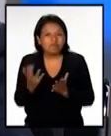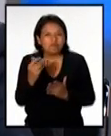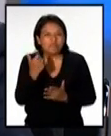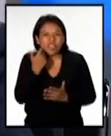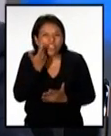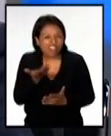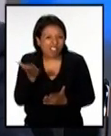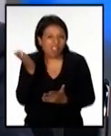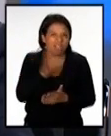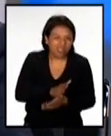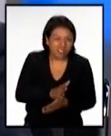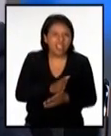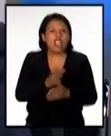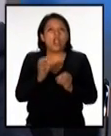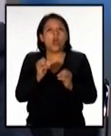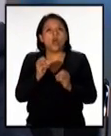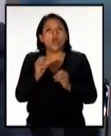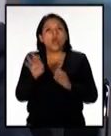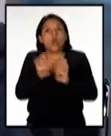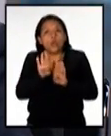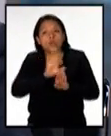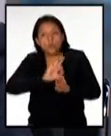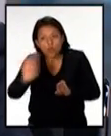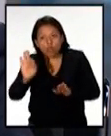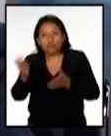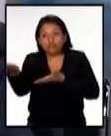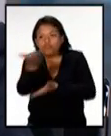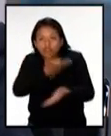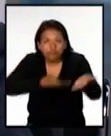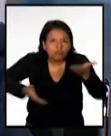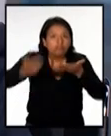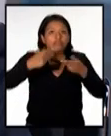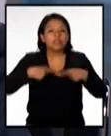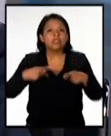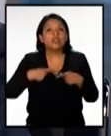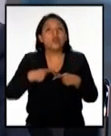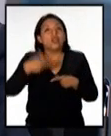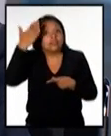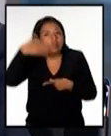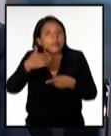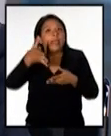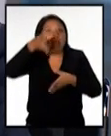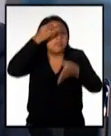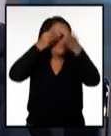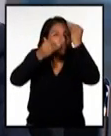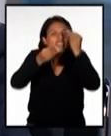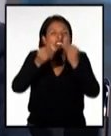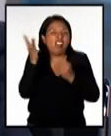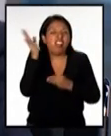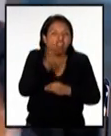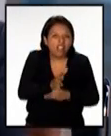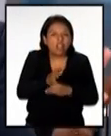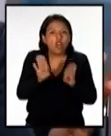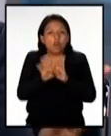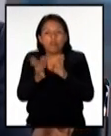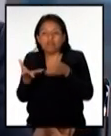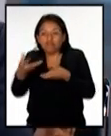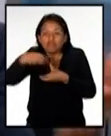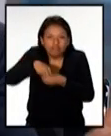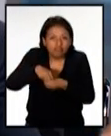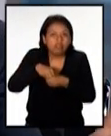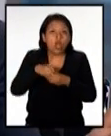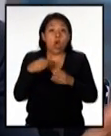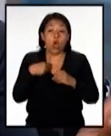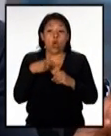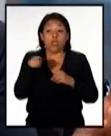darnos cuenta de cómo podemos relacionarnos, cómo podemos convivir, cómo podemos integrarnos socialmente, no nos damos cuenta